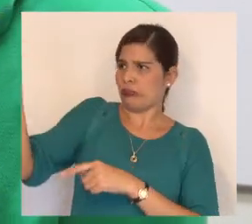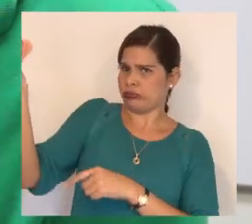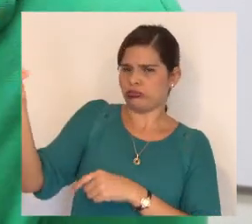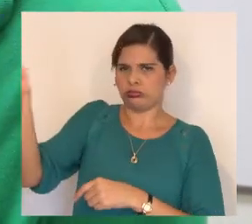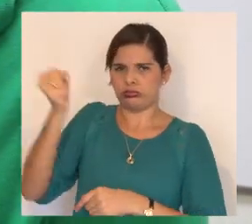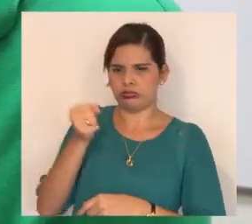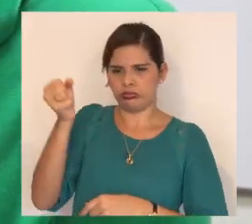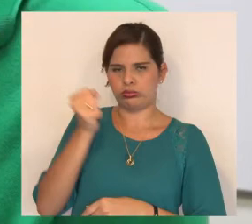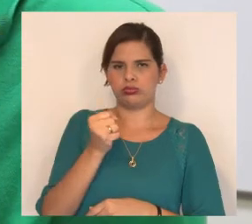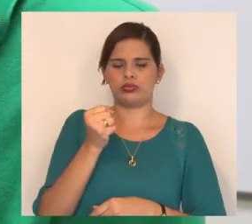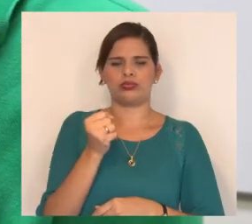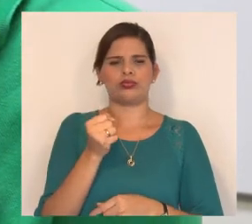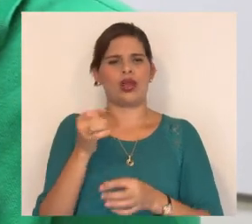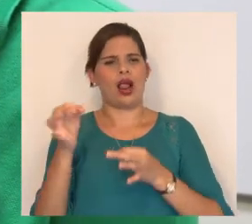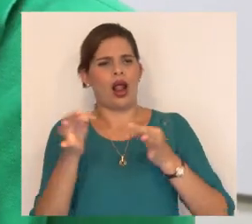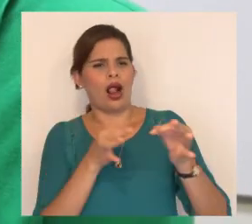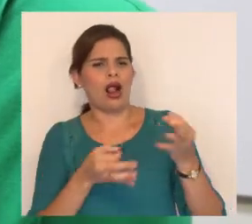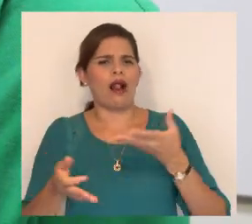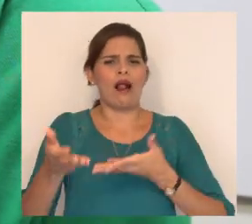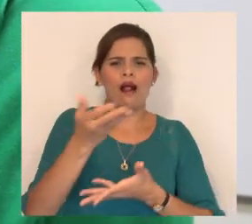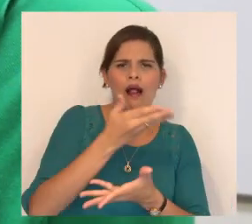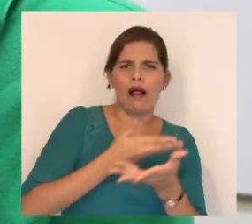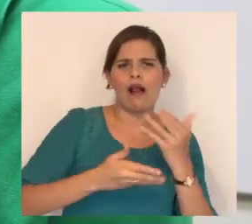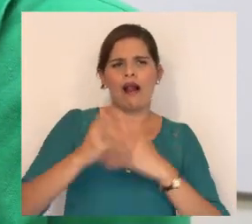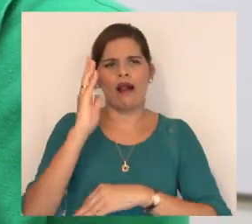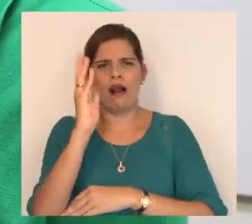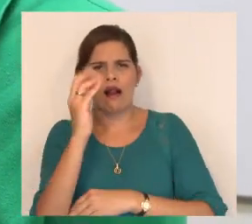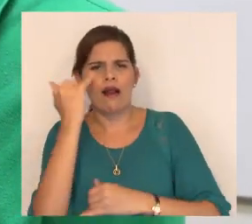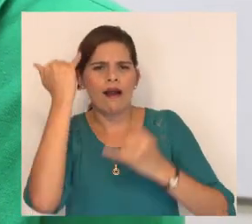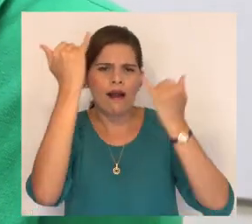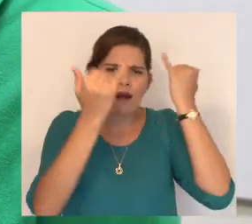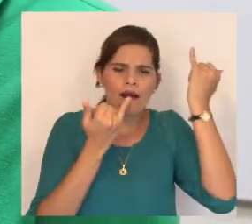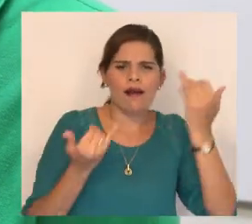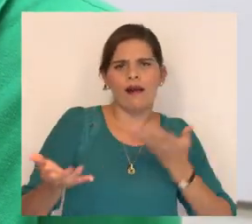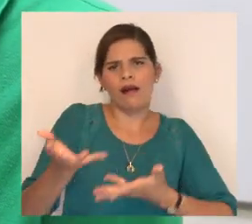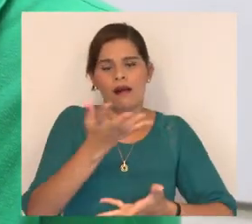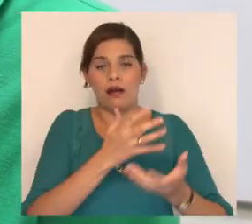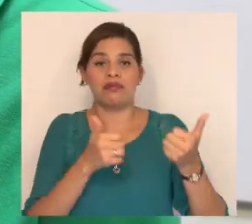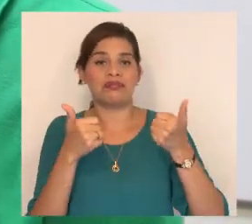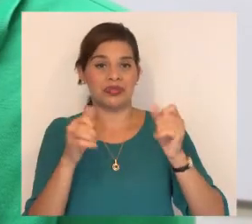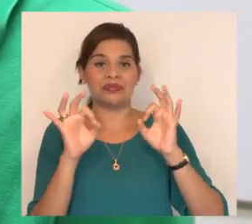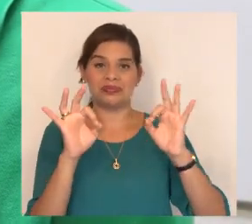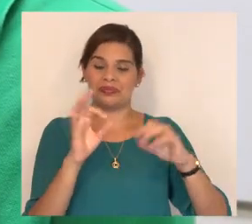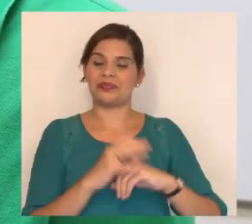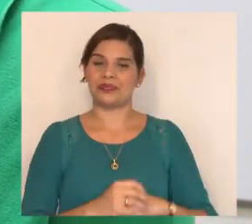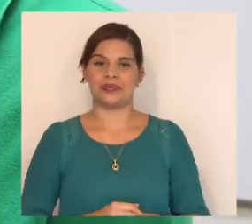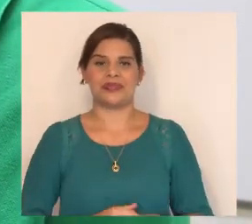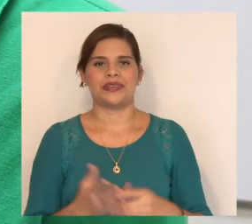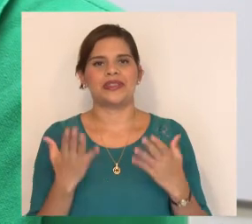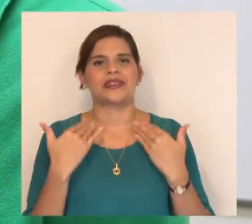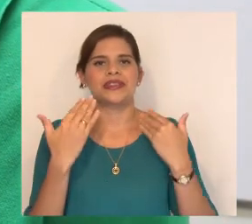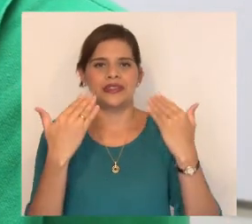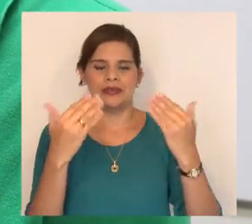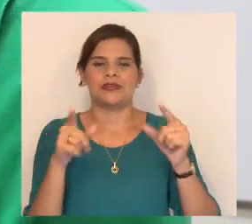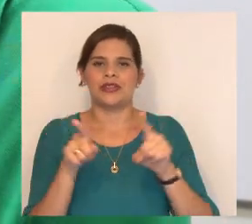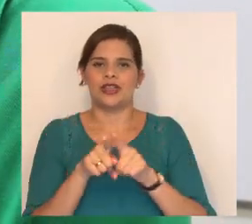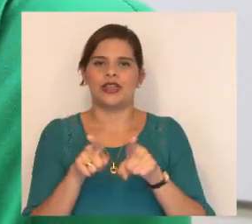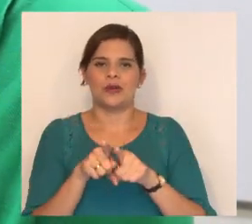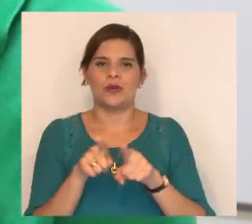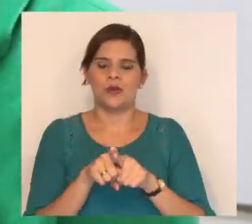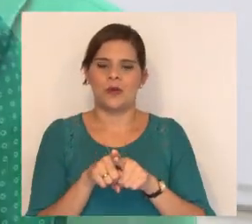de facilitar el intercambio, ventilar las ideas y, en fin, creo que es un ejercicio, digamos,